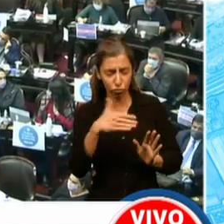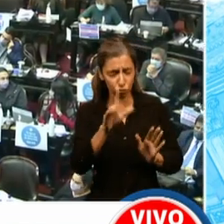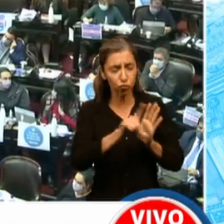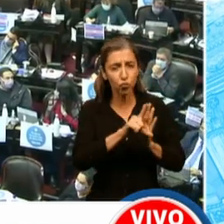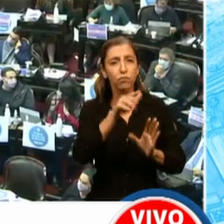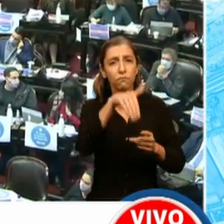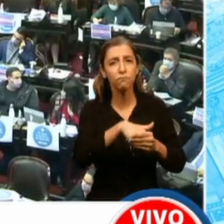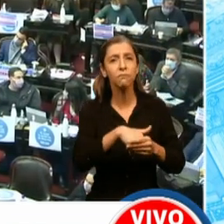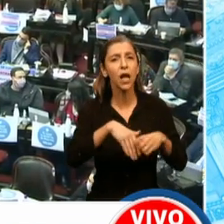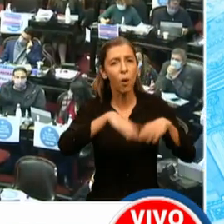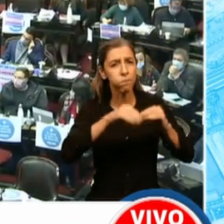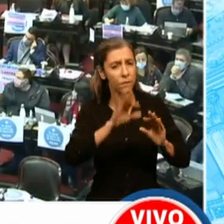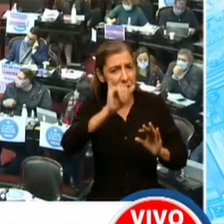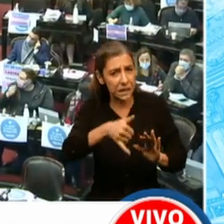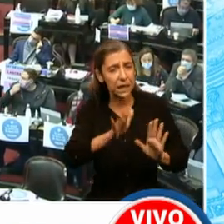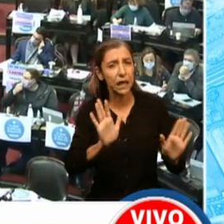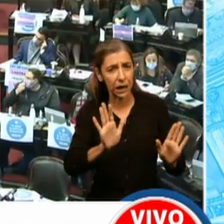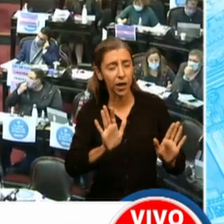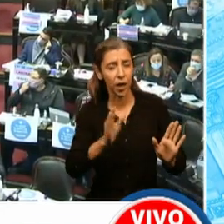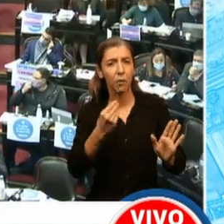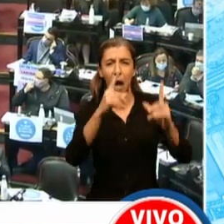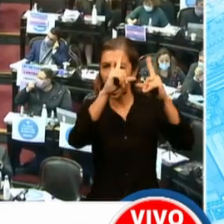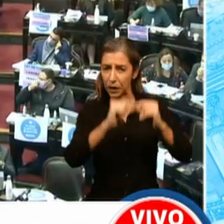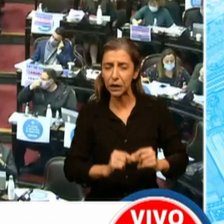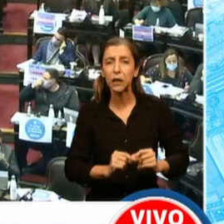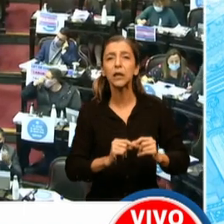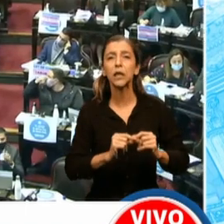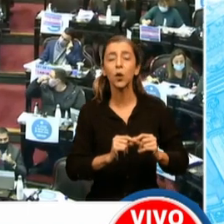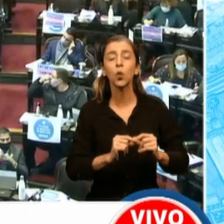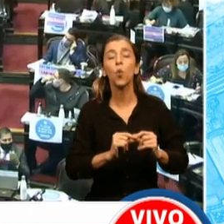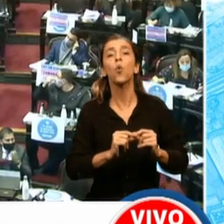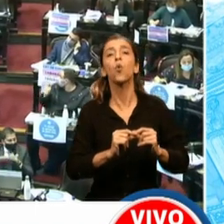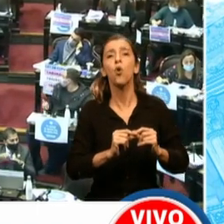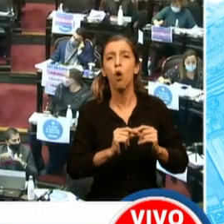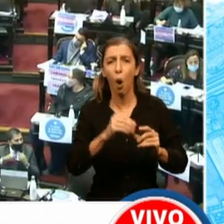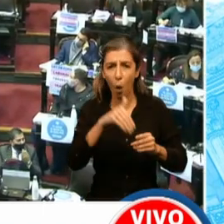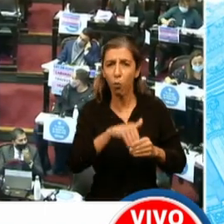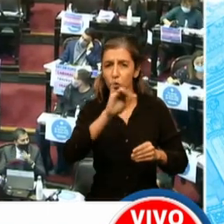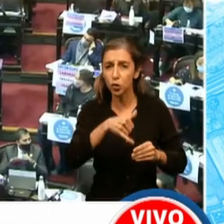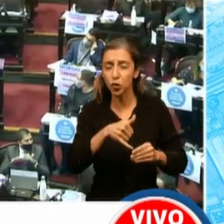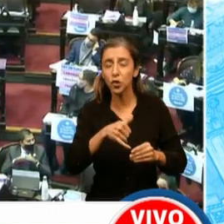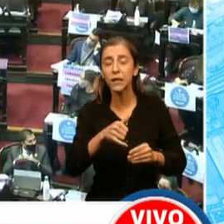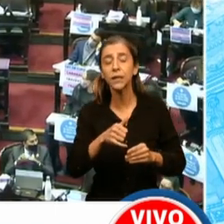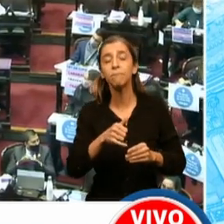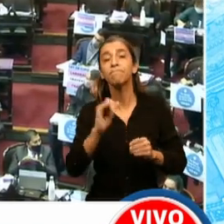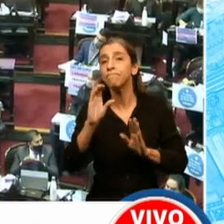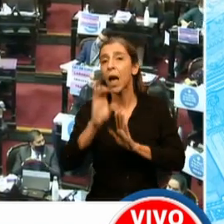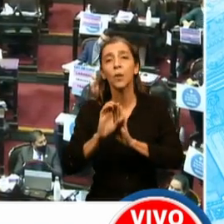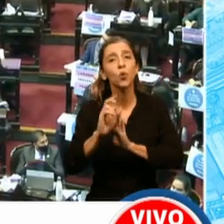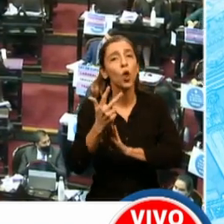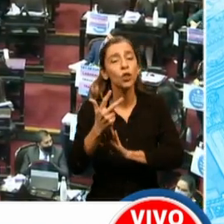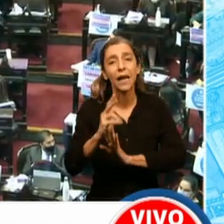la ley en general vamos a votar la totalidad de los artículos no excepto que nos vamos a obtener en el capítulo